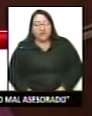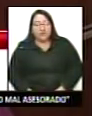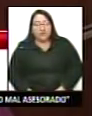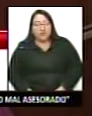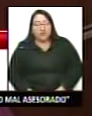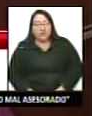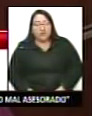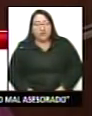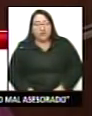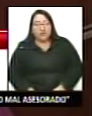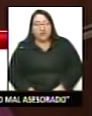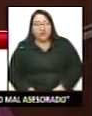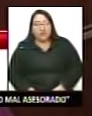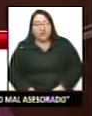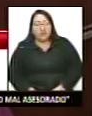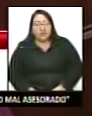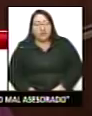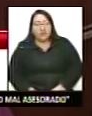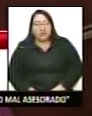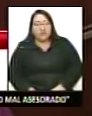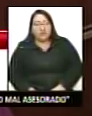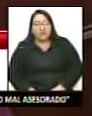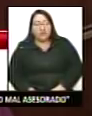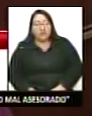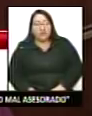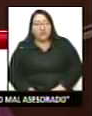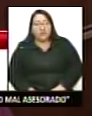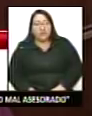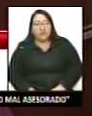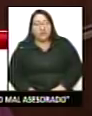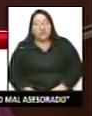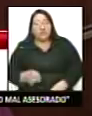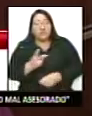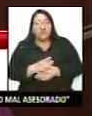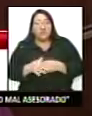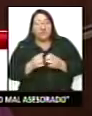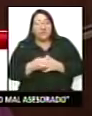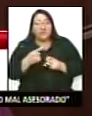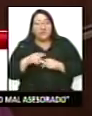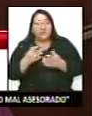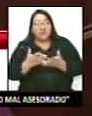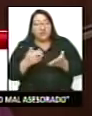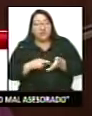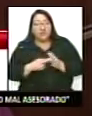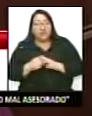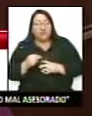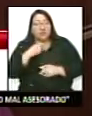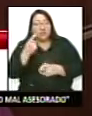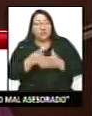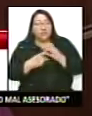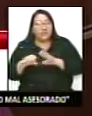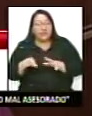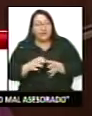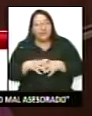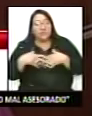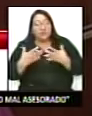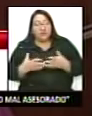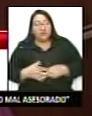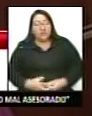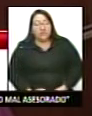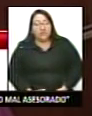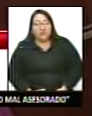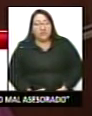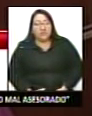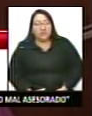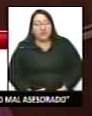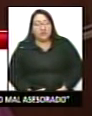Tres, promover que los productores conservacionistas de la biodiversidad sean los que proveen, ¿no?,